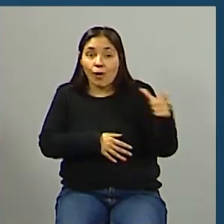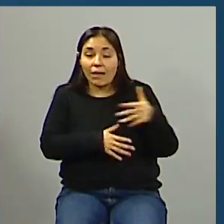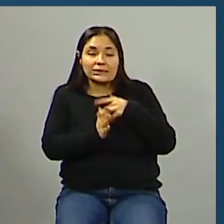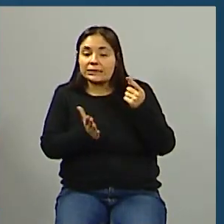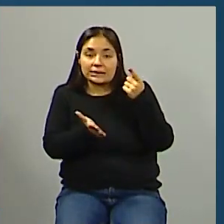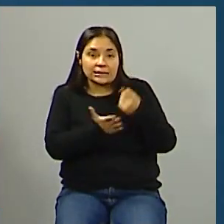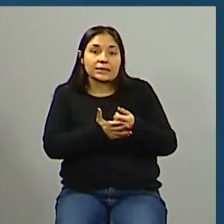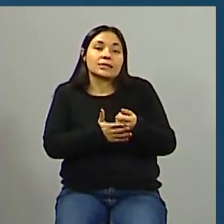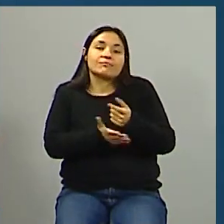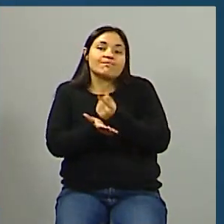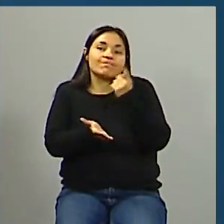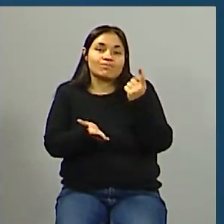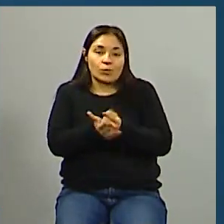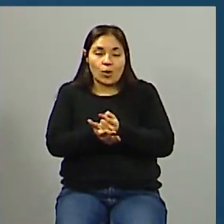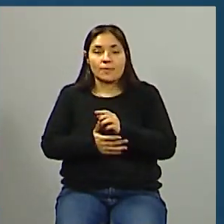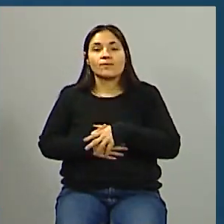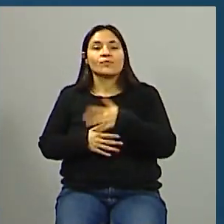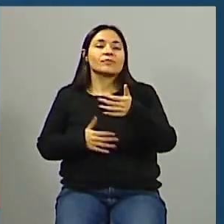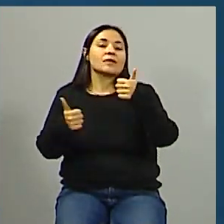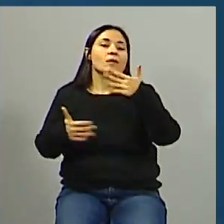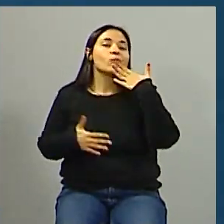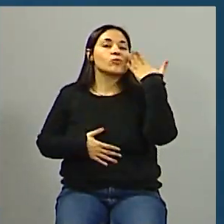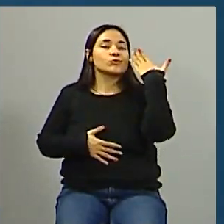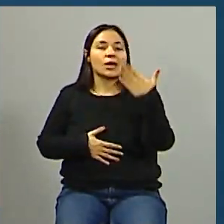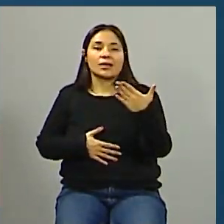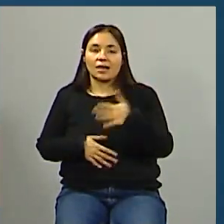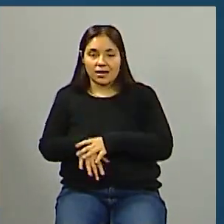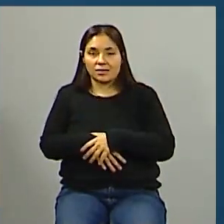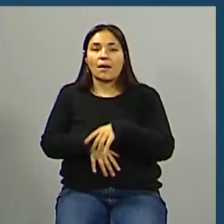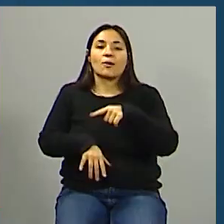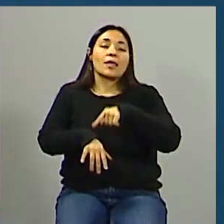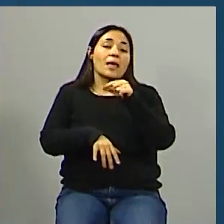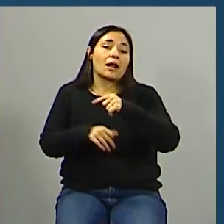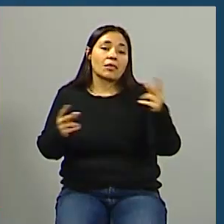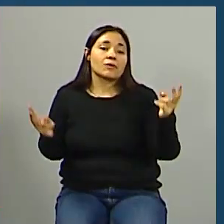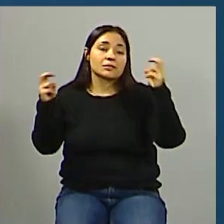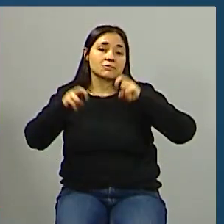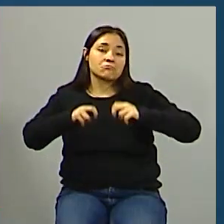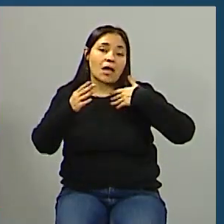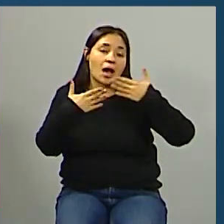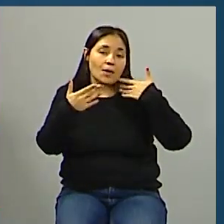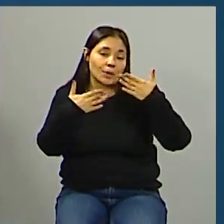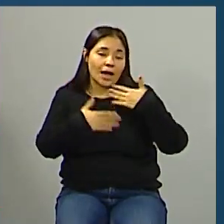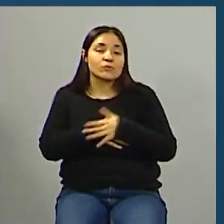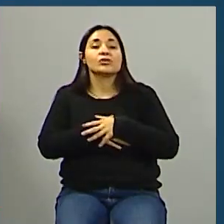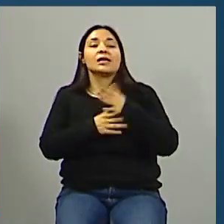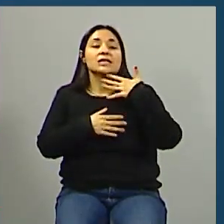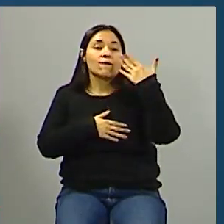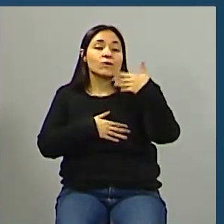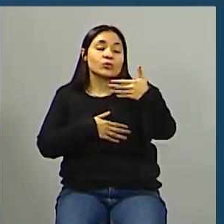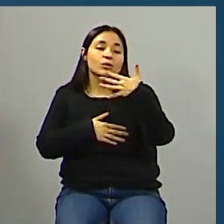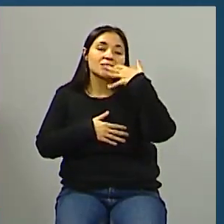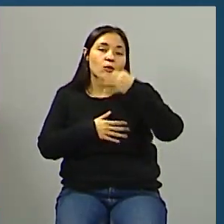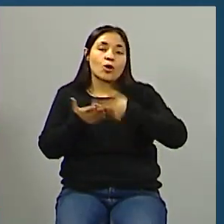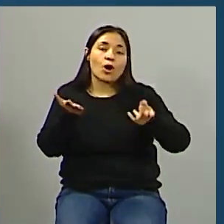más adecuados a la realidad. Sin duda. Mauro, muchísimas gracias por este rato con nosotros. Ha sido un placer poder hablar con usted y seguramente volveremos a tener un